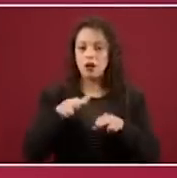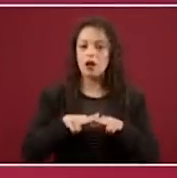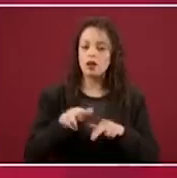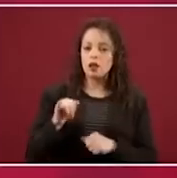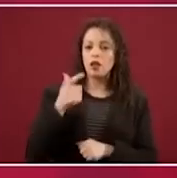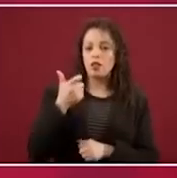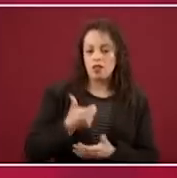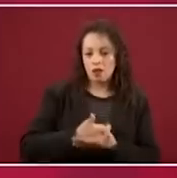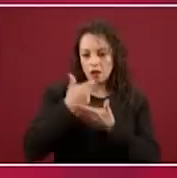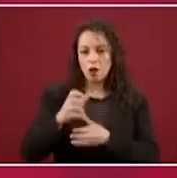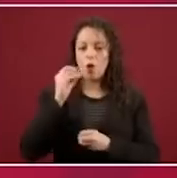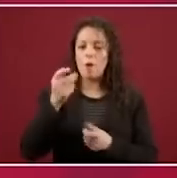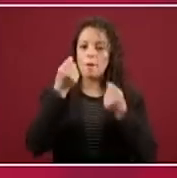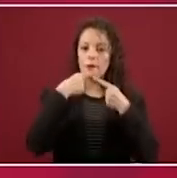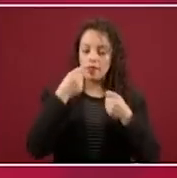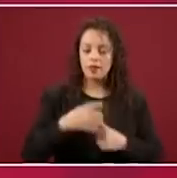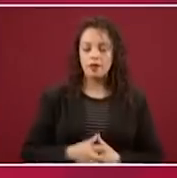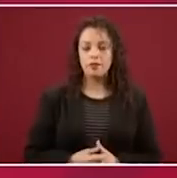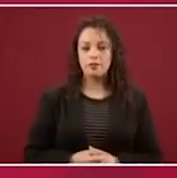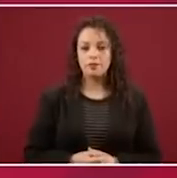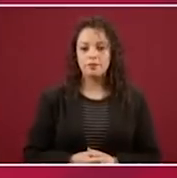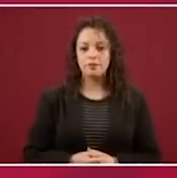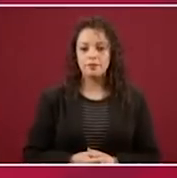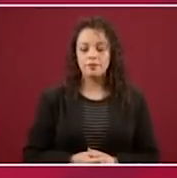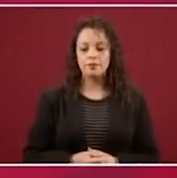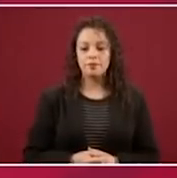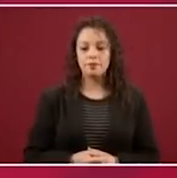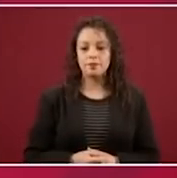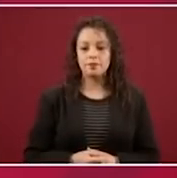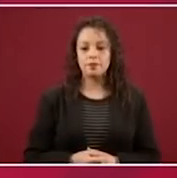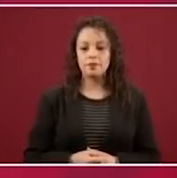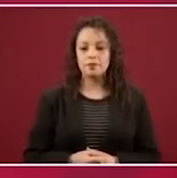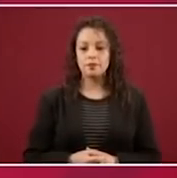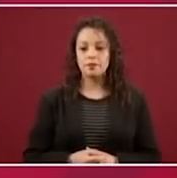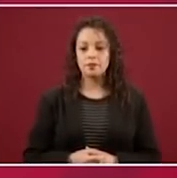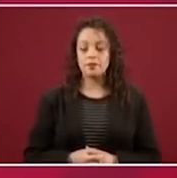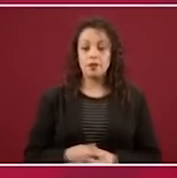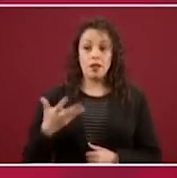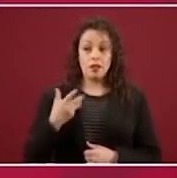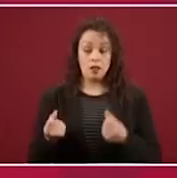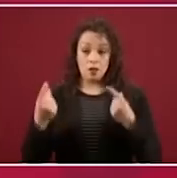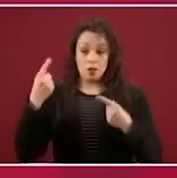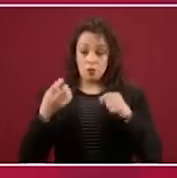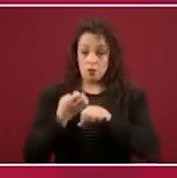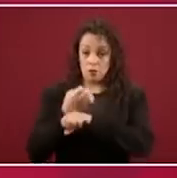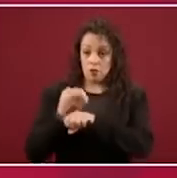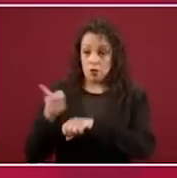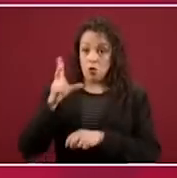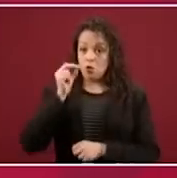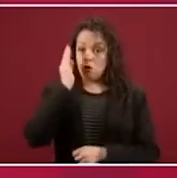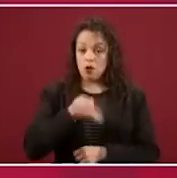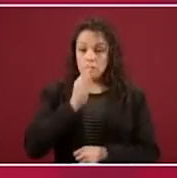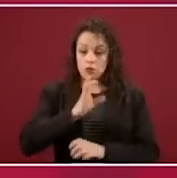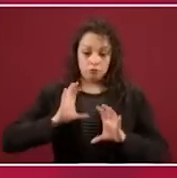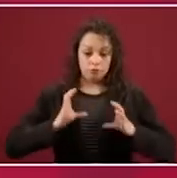Y en el caso de ellos que no aceptaron la integración